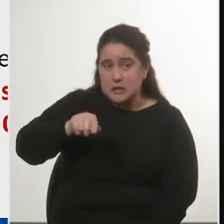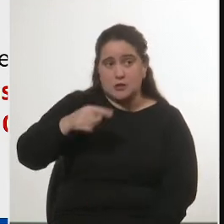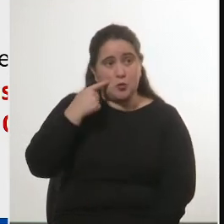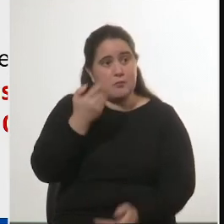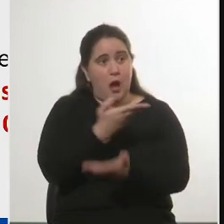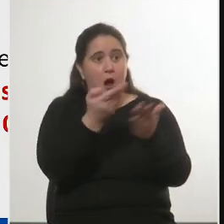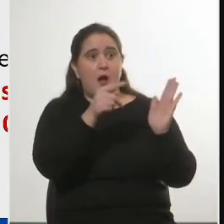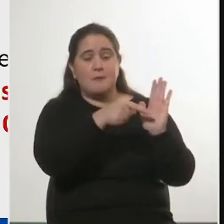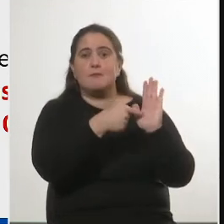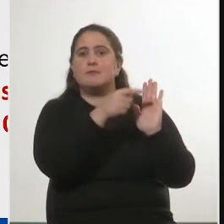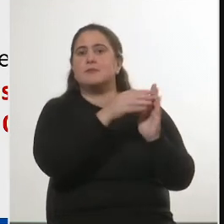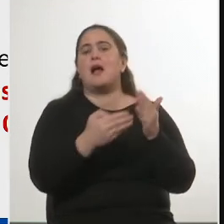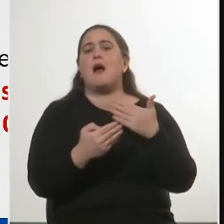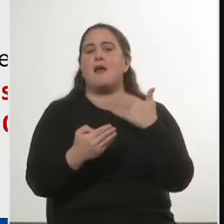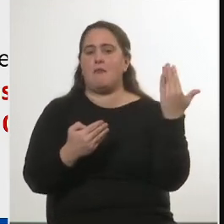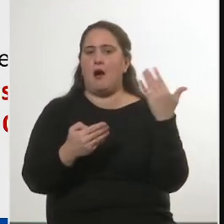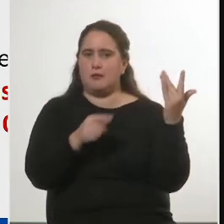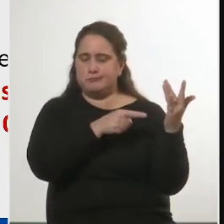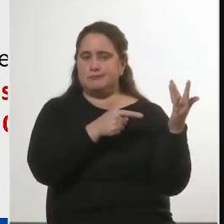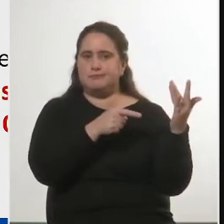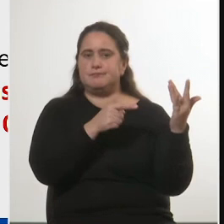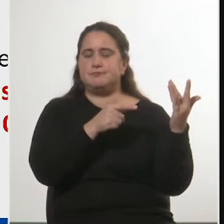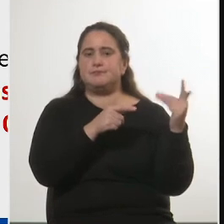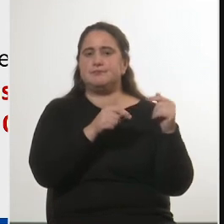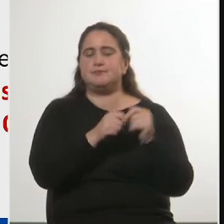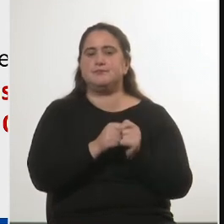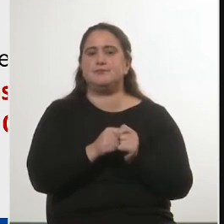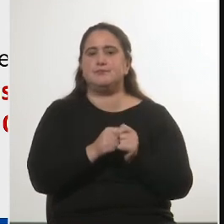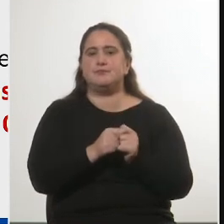ustedes miran la parte derecha de esa diapositiva,